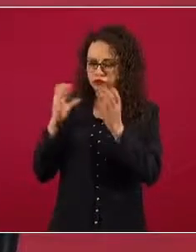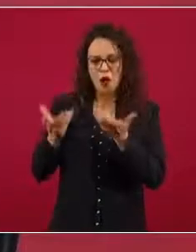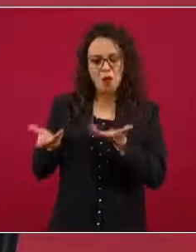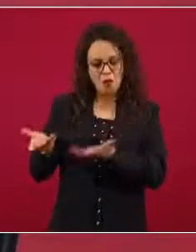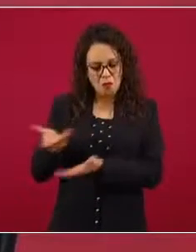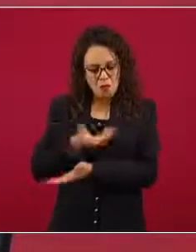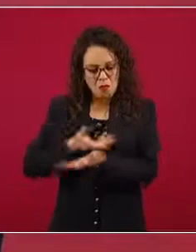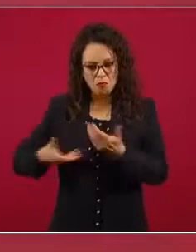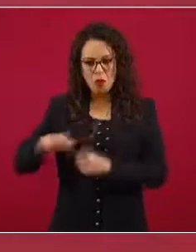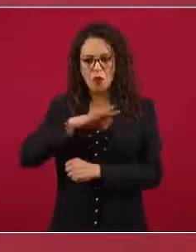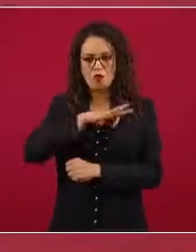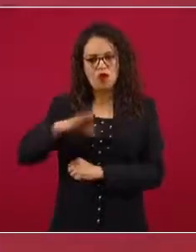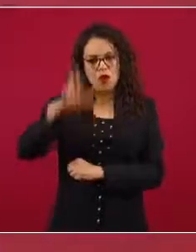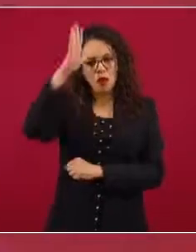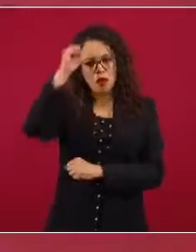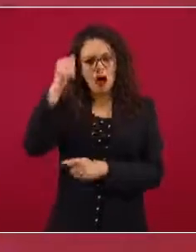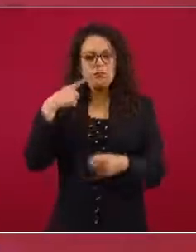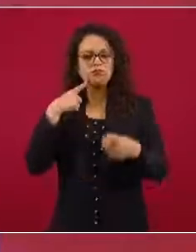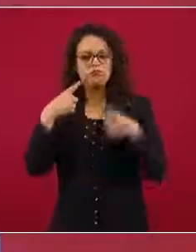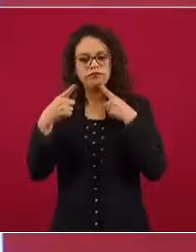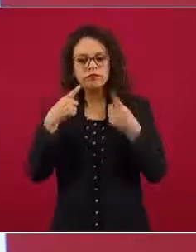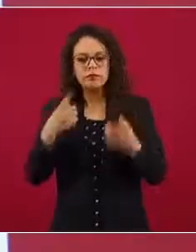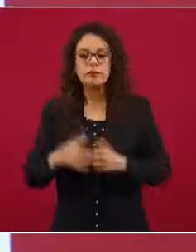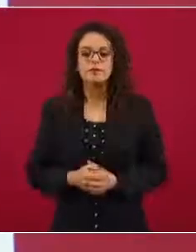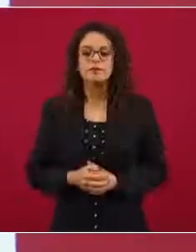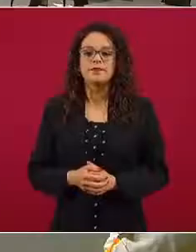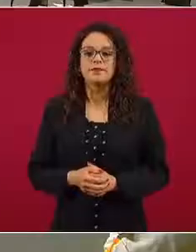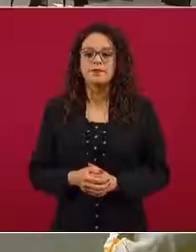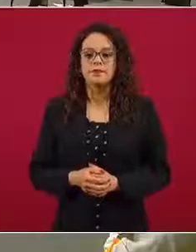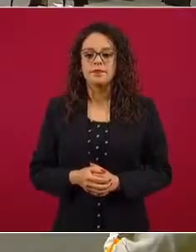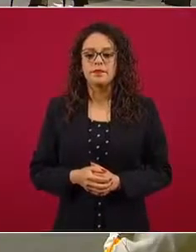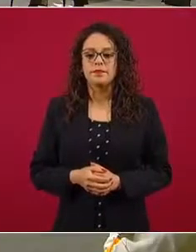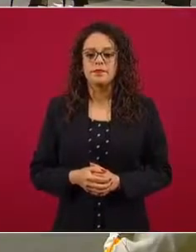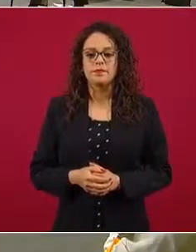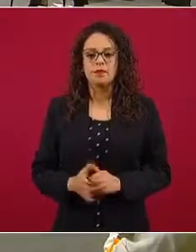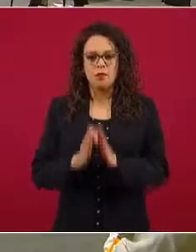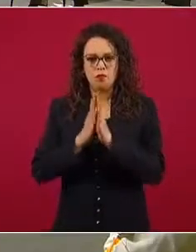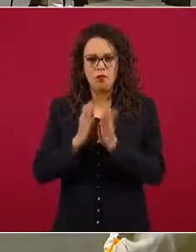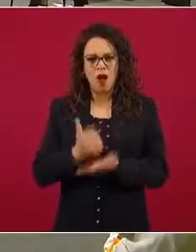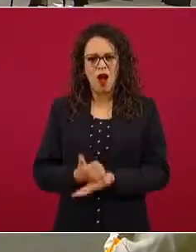cooperación y hay acuerdos. ¿Por qué no pones lo de Pfizer?